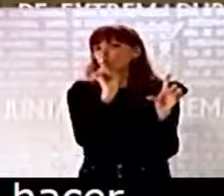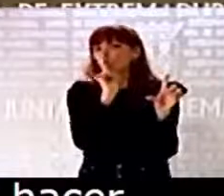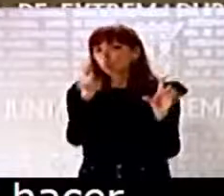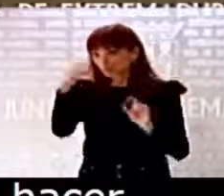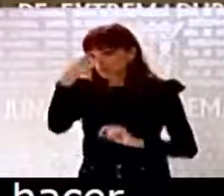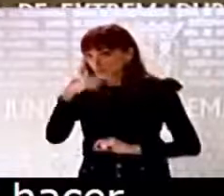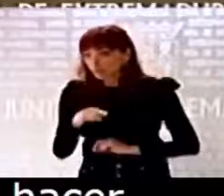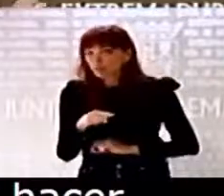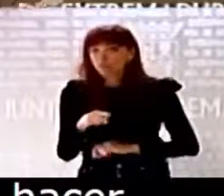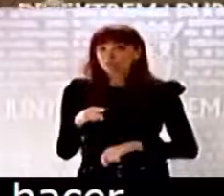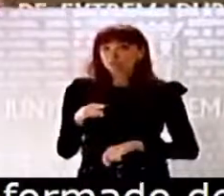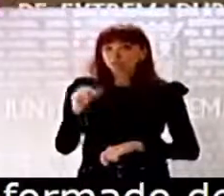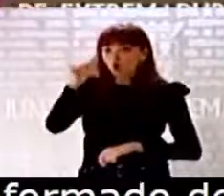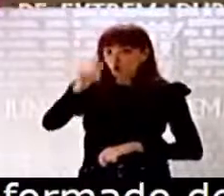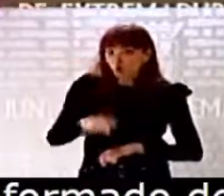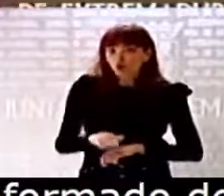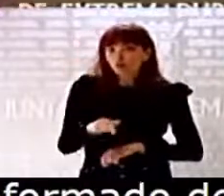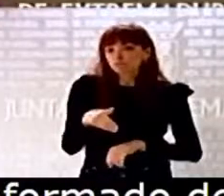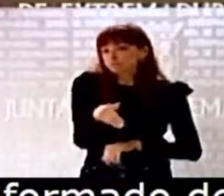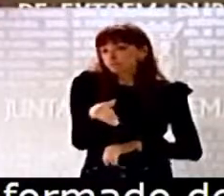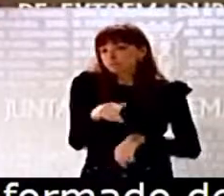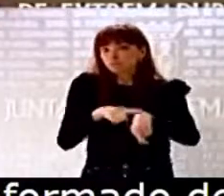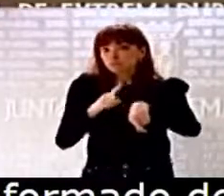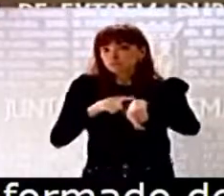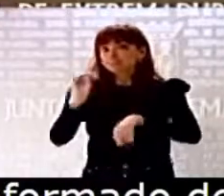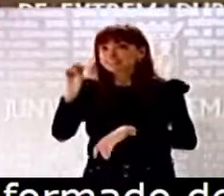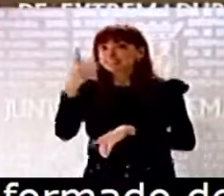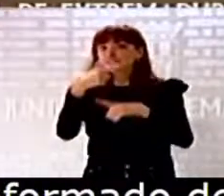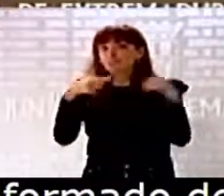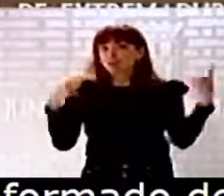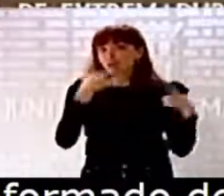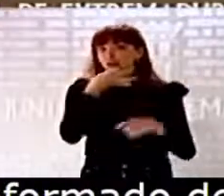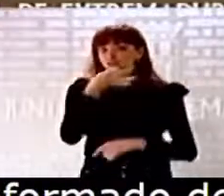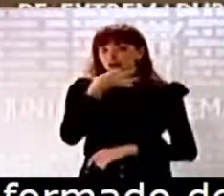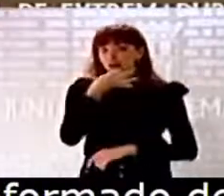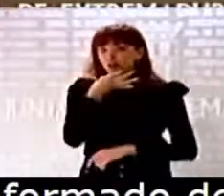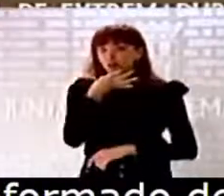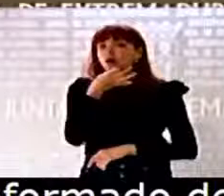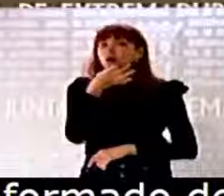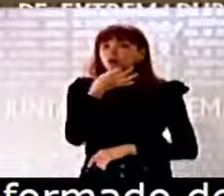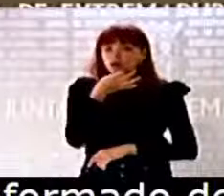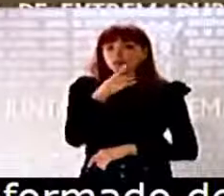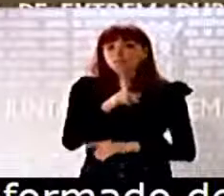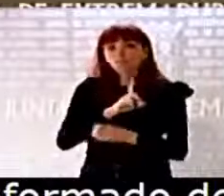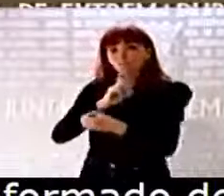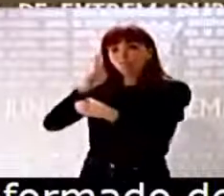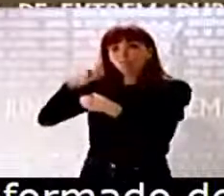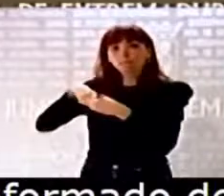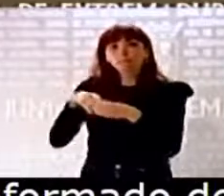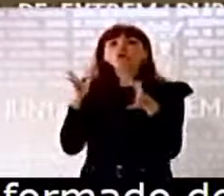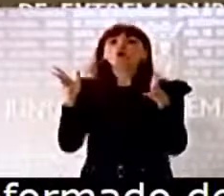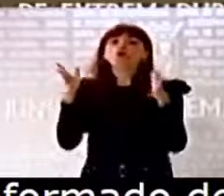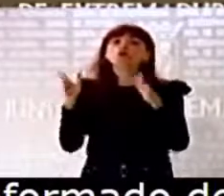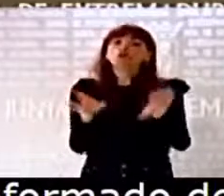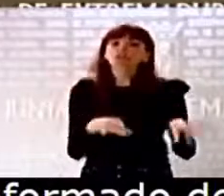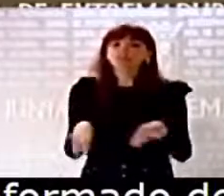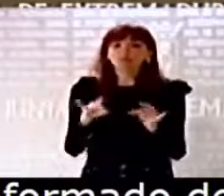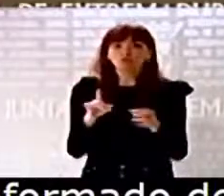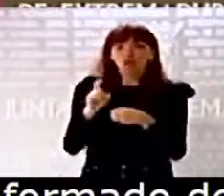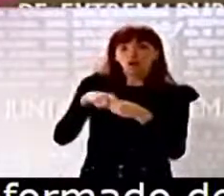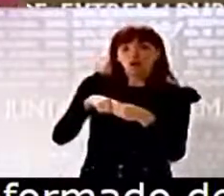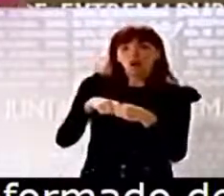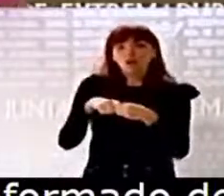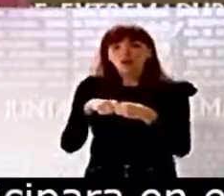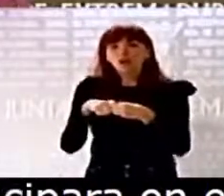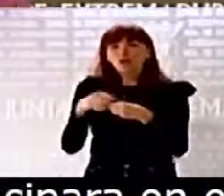mediodía, a las 3:30 de la tarde, participará en el Consejo Interterritorial. Ha habido ya